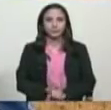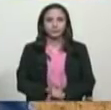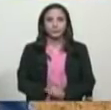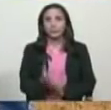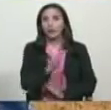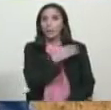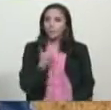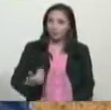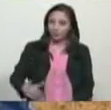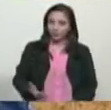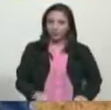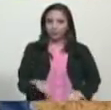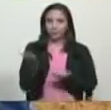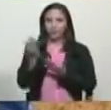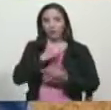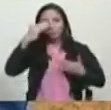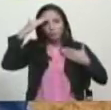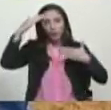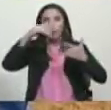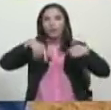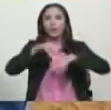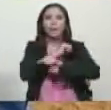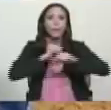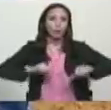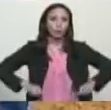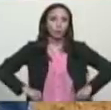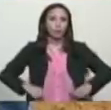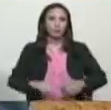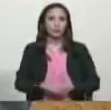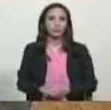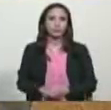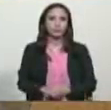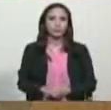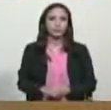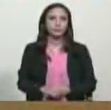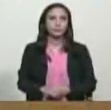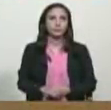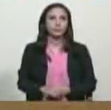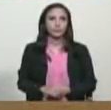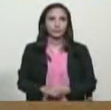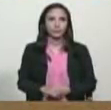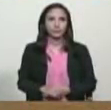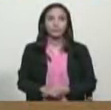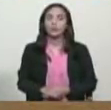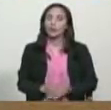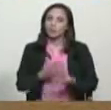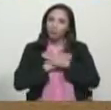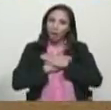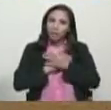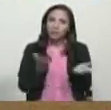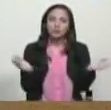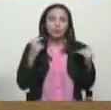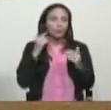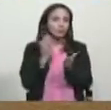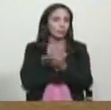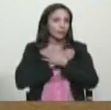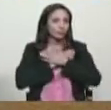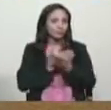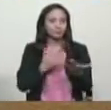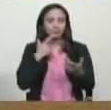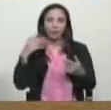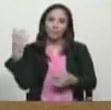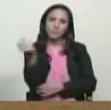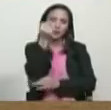presidente Nicolás Maduro, desde acá de Portuguesa, a quienes le deseamos, bueno, como siempre, el mayor de los